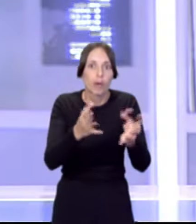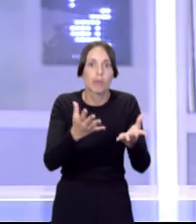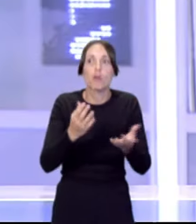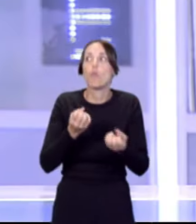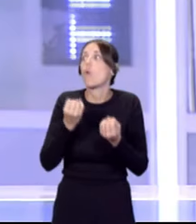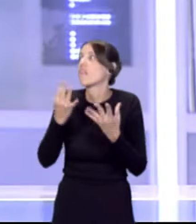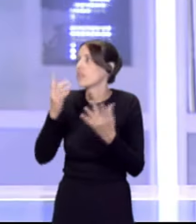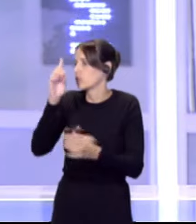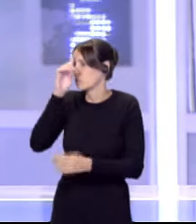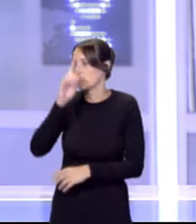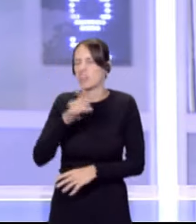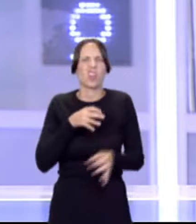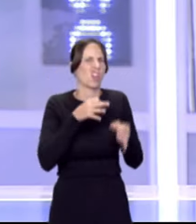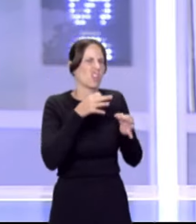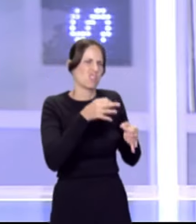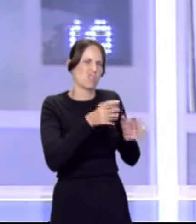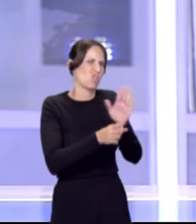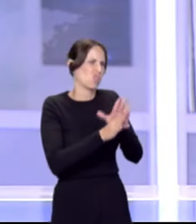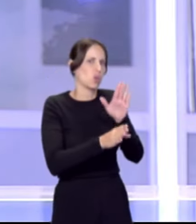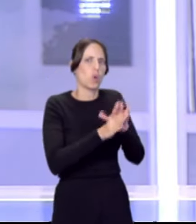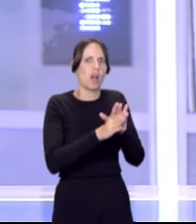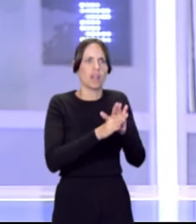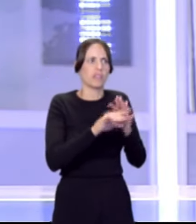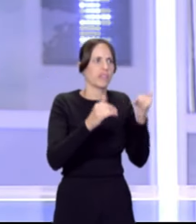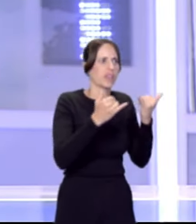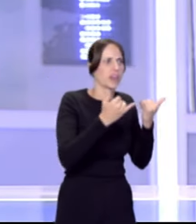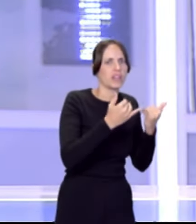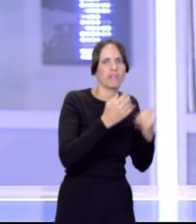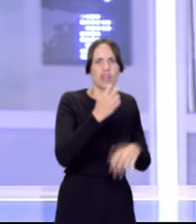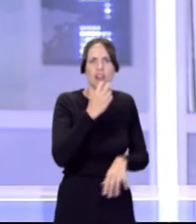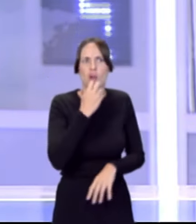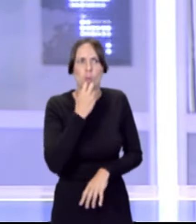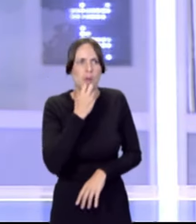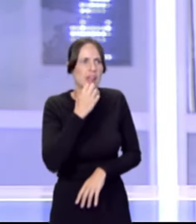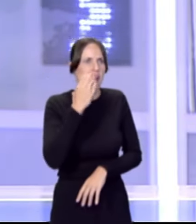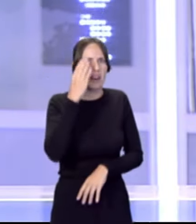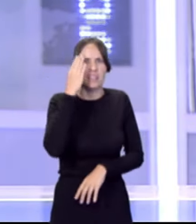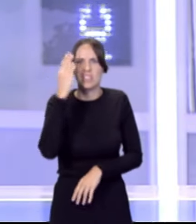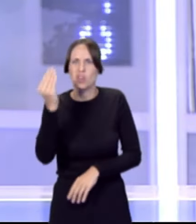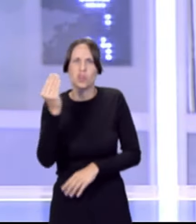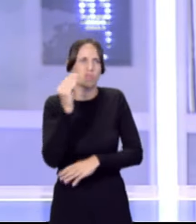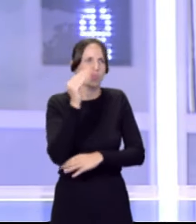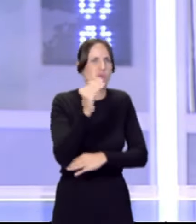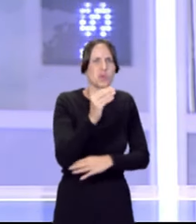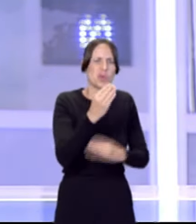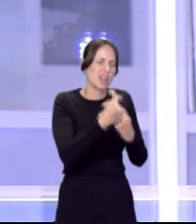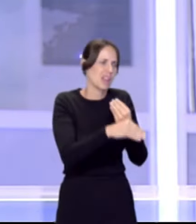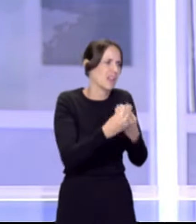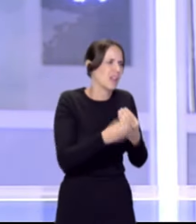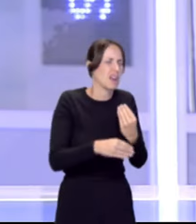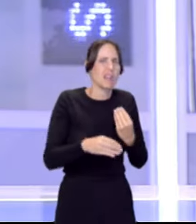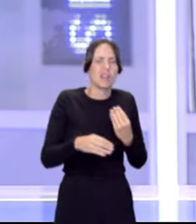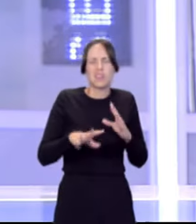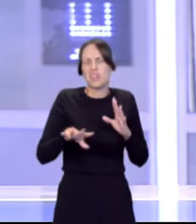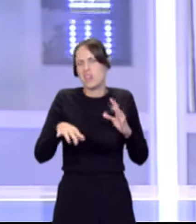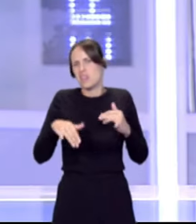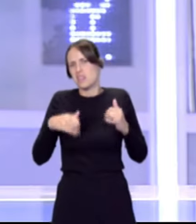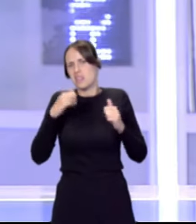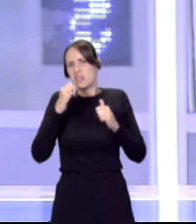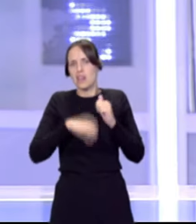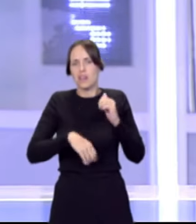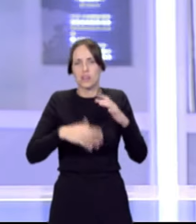sur de Tenerife, sorprende también en La Gomera. ¿Qué les voy a contar? Lanzarote, Fuerteventura, Gran Canaria. ¿Qué les voy a contar? A la Isla del Hierro, que por cierto, si no me